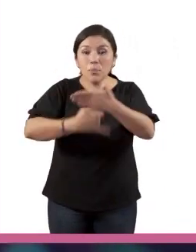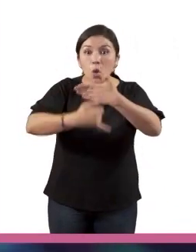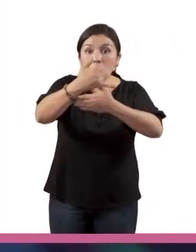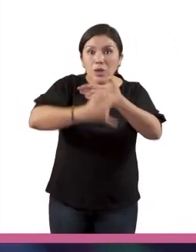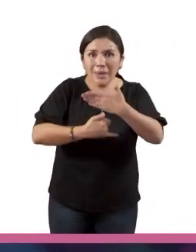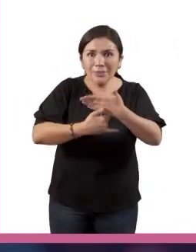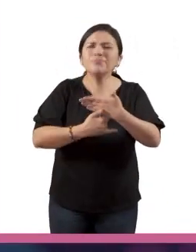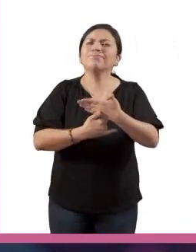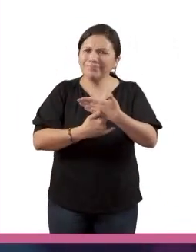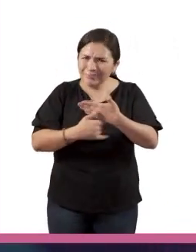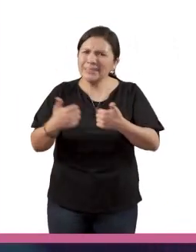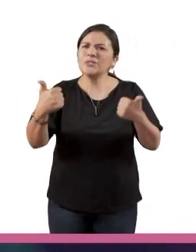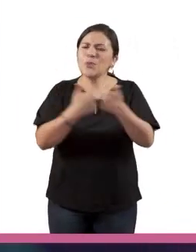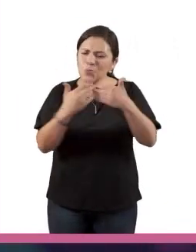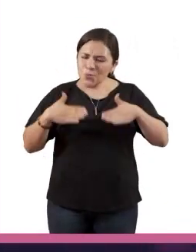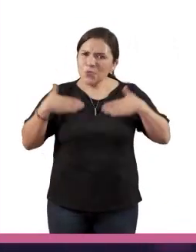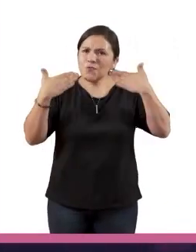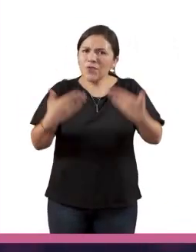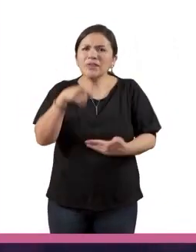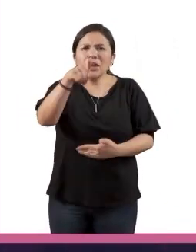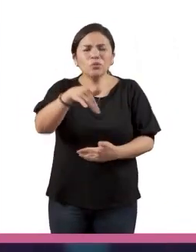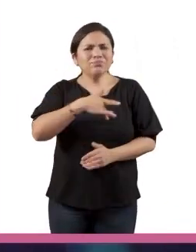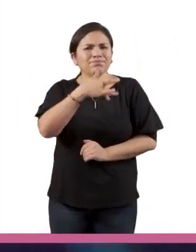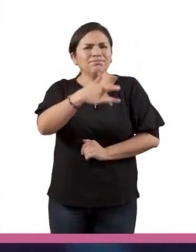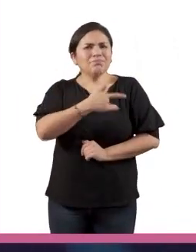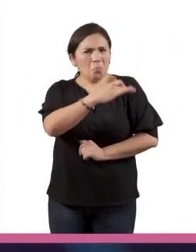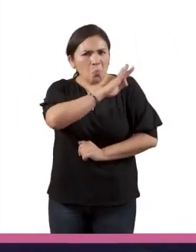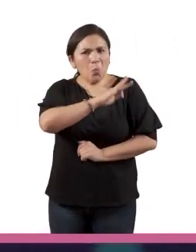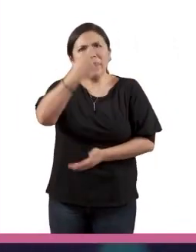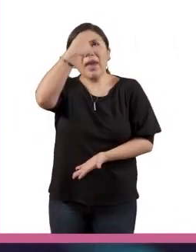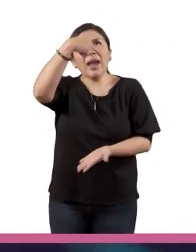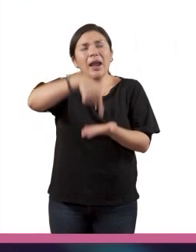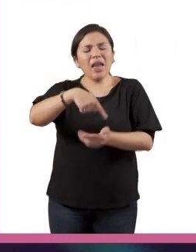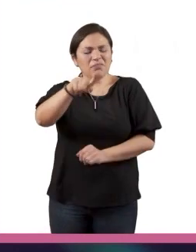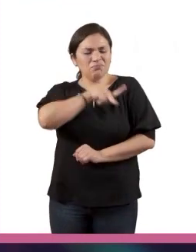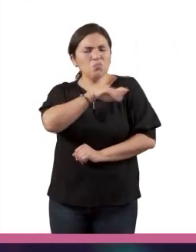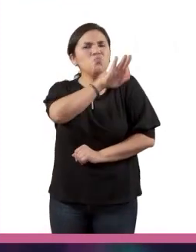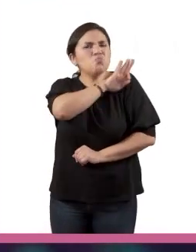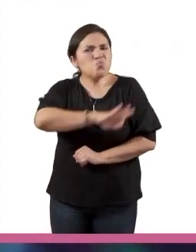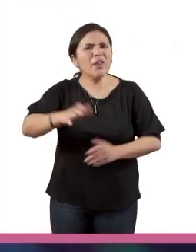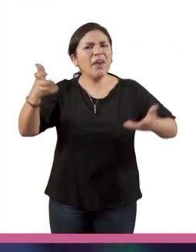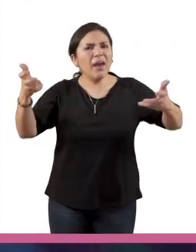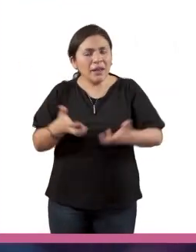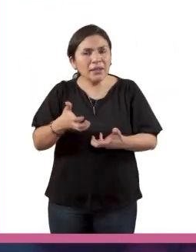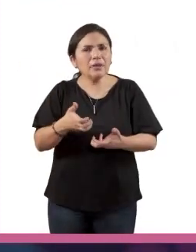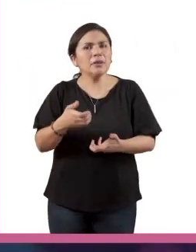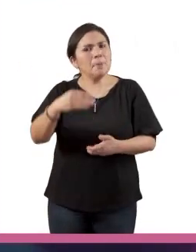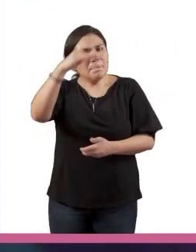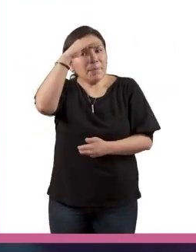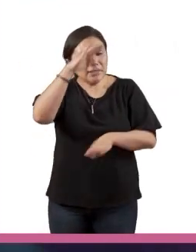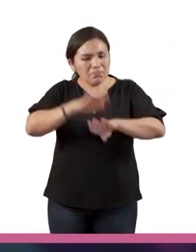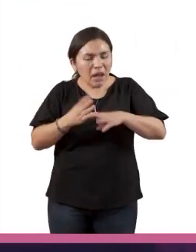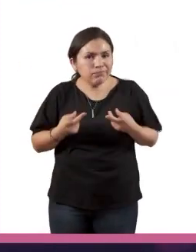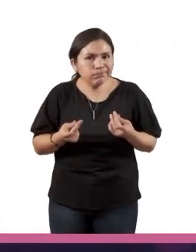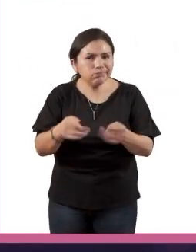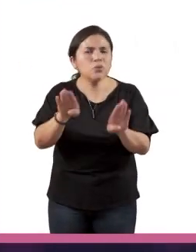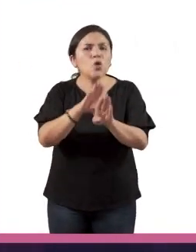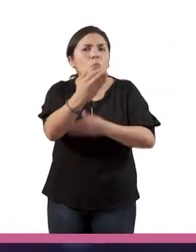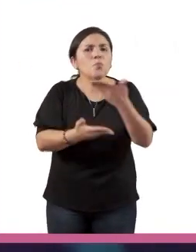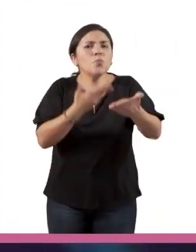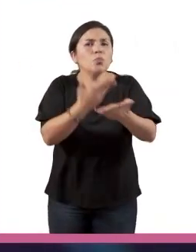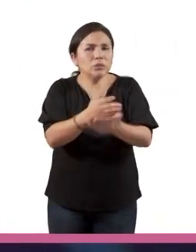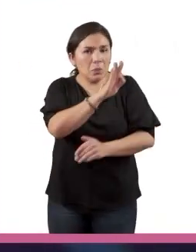proyectos, tengan confianza en sí mismos, crean en ustedes, sean proactivos y